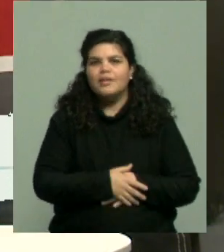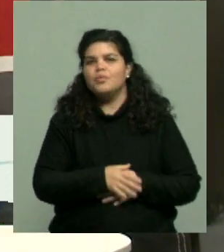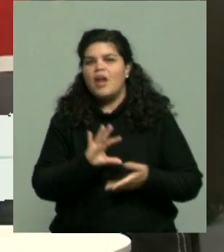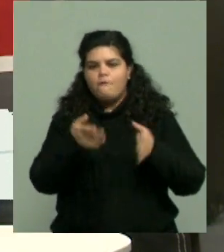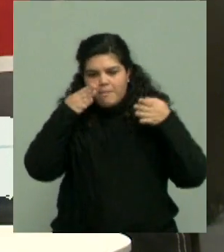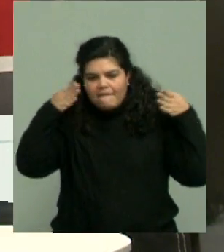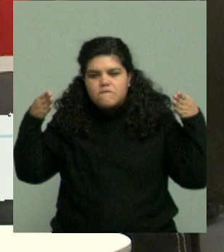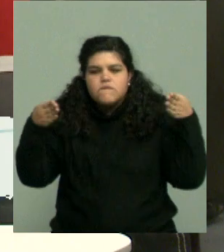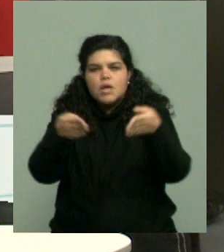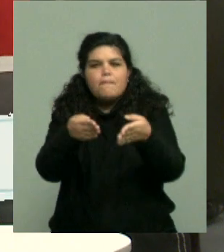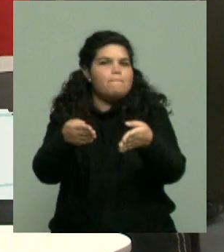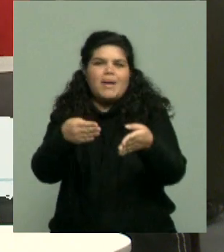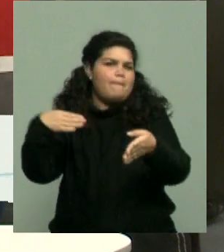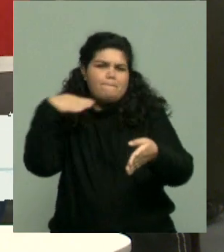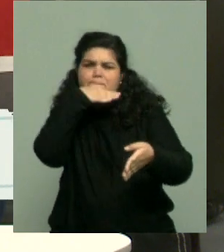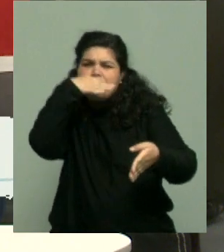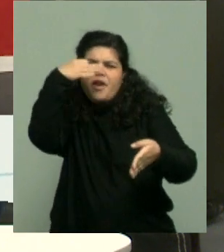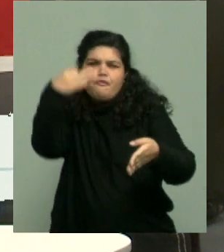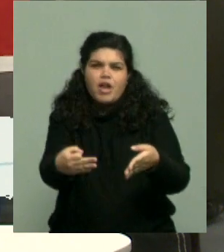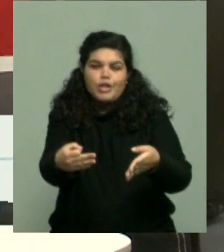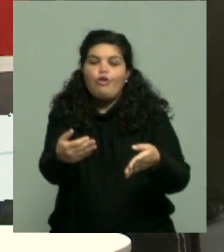de encontrar la que verdaderamente